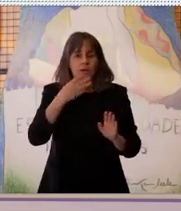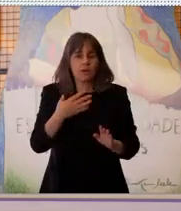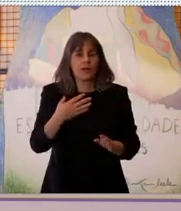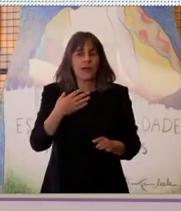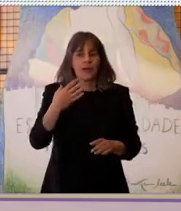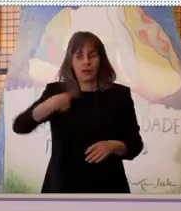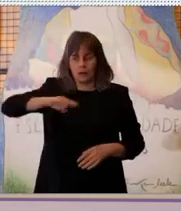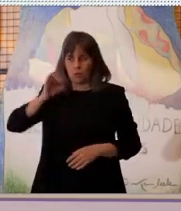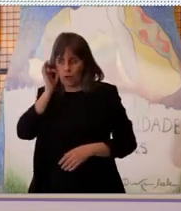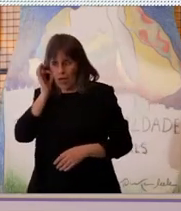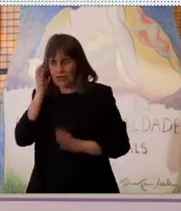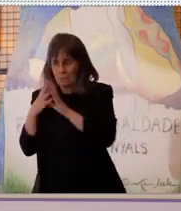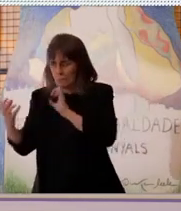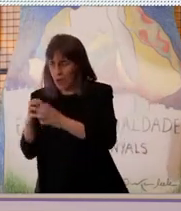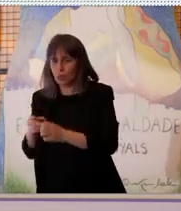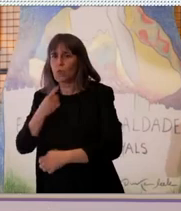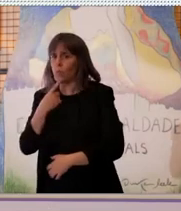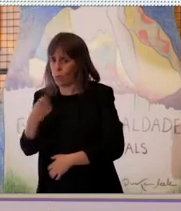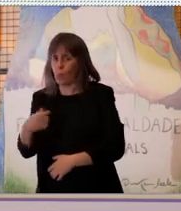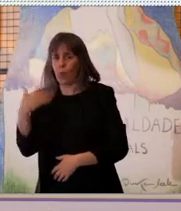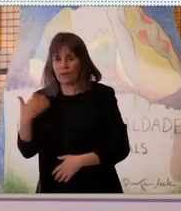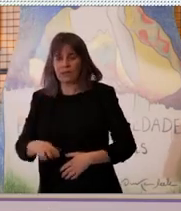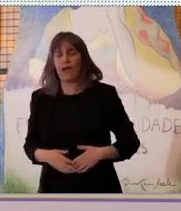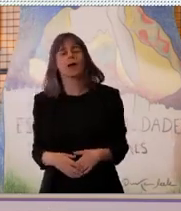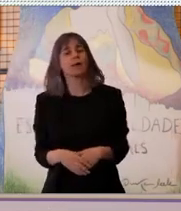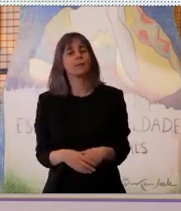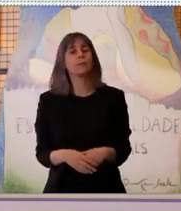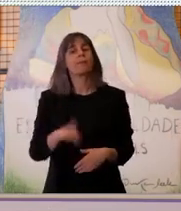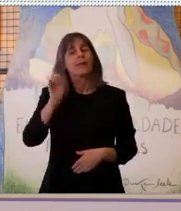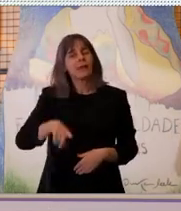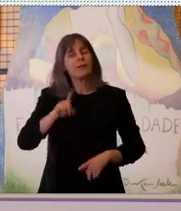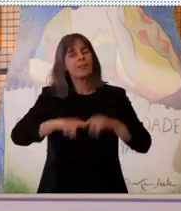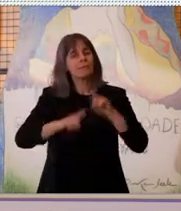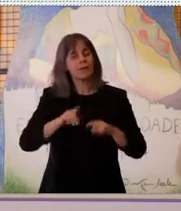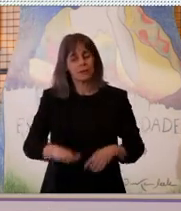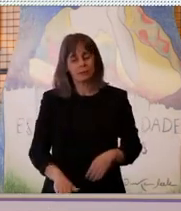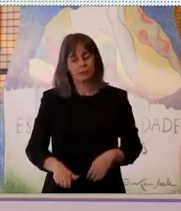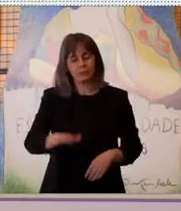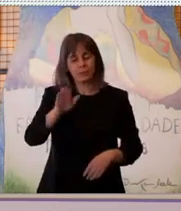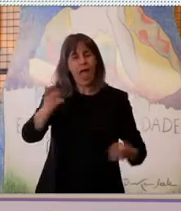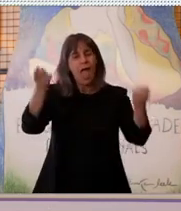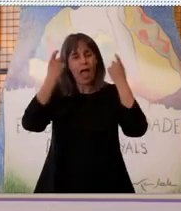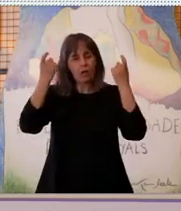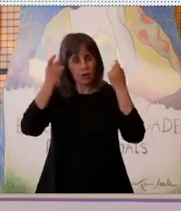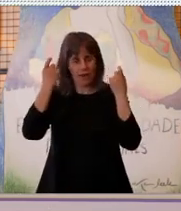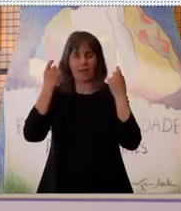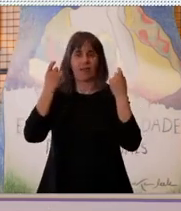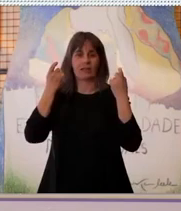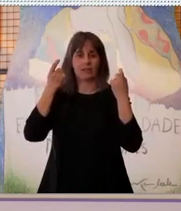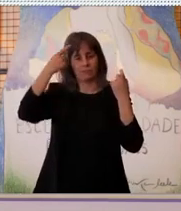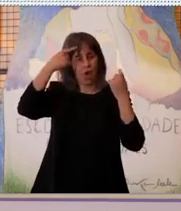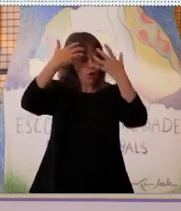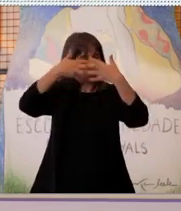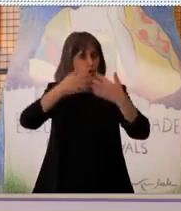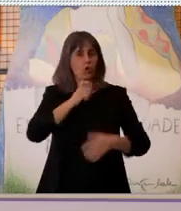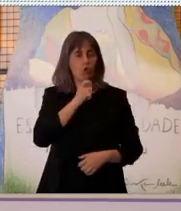a nosotras nos cuesta y luego también es una cuestión de cómo somos educadas y de cómo funcionamos no porque yo por ejemplo una